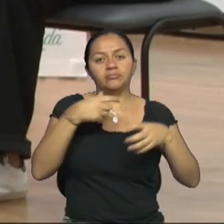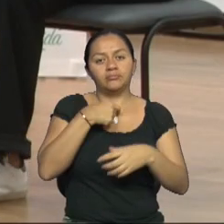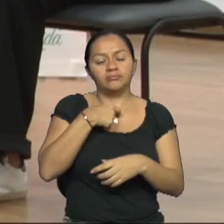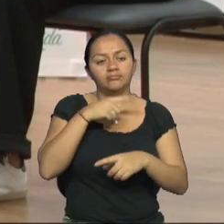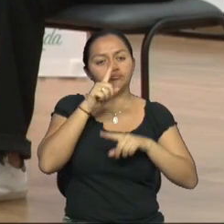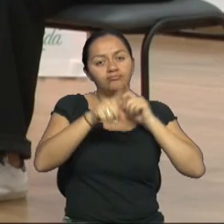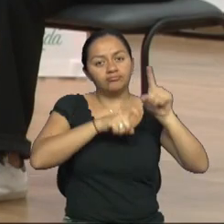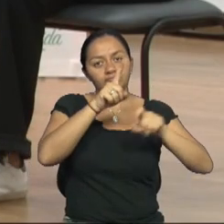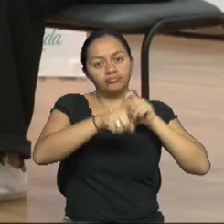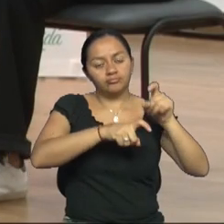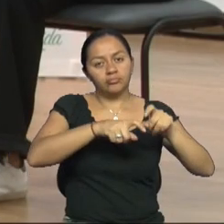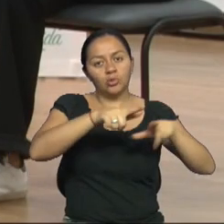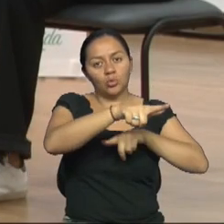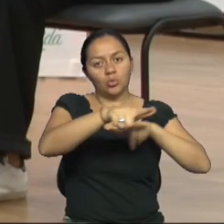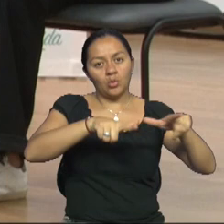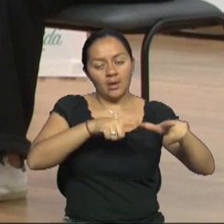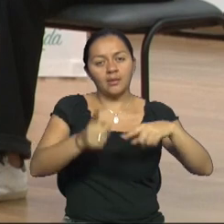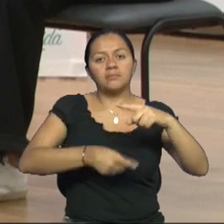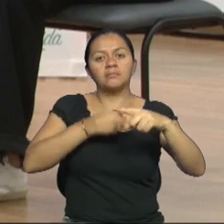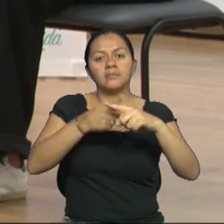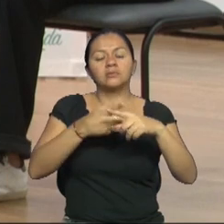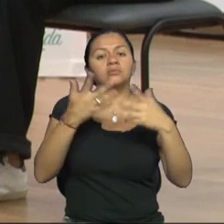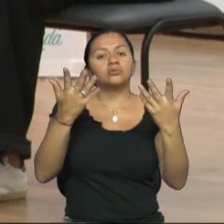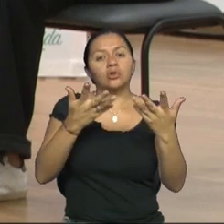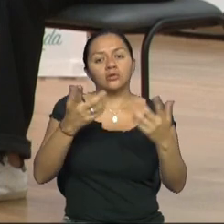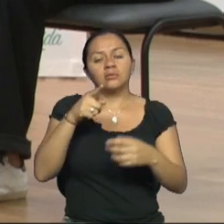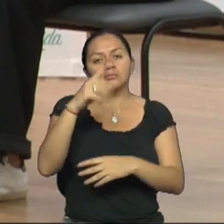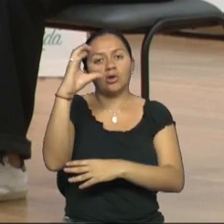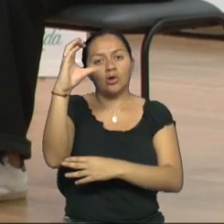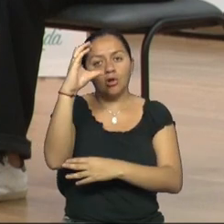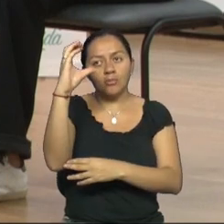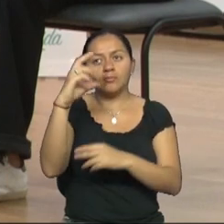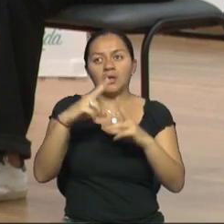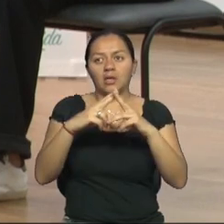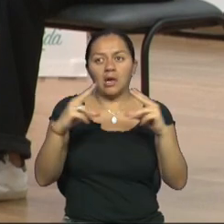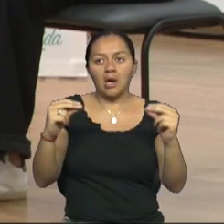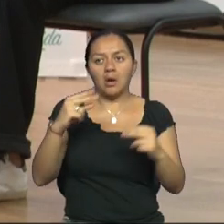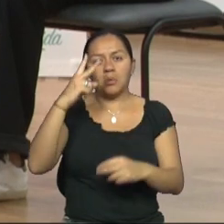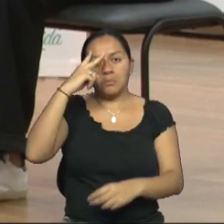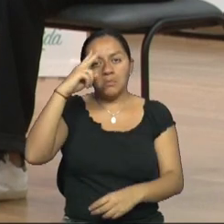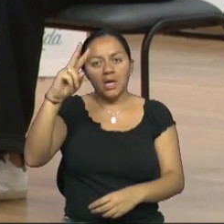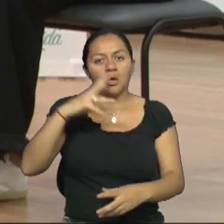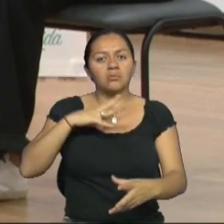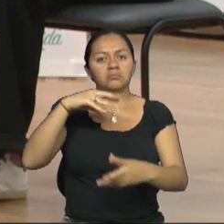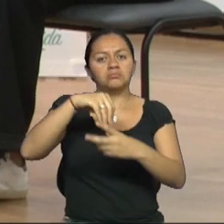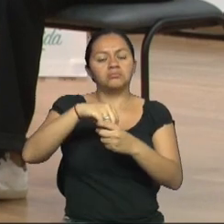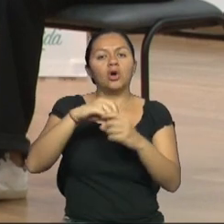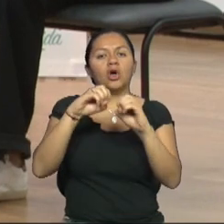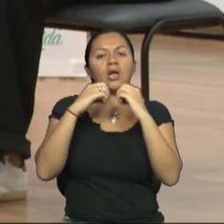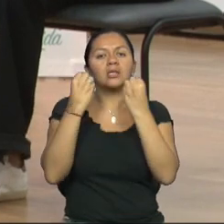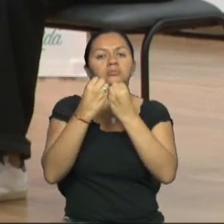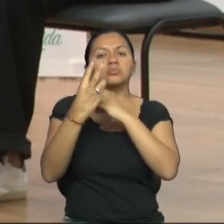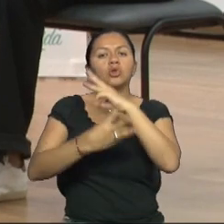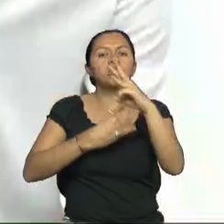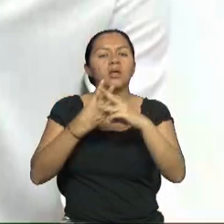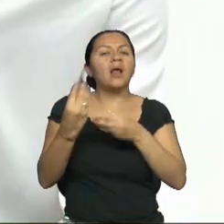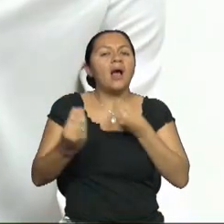en territorio, como en Nicaragua, en Colombia, en México. ¿Qué es lo que hace la OMS en esta práctica?